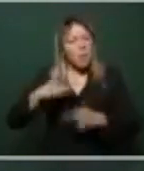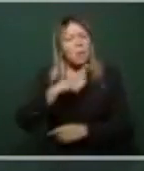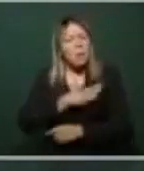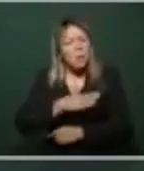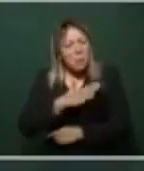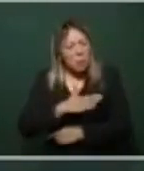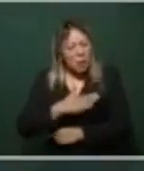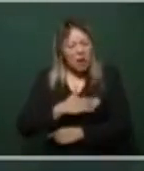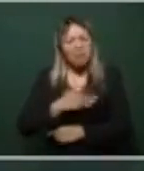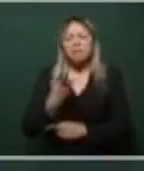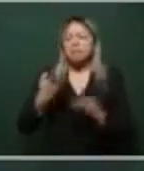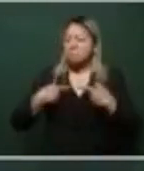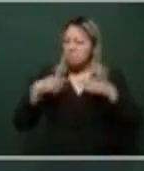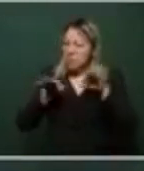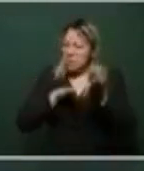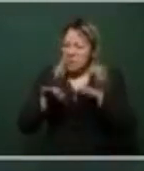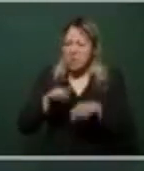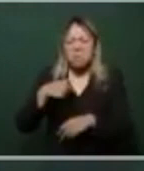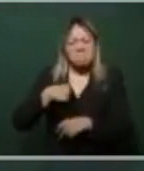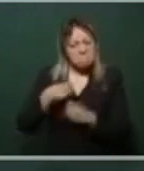que vamos a lograr